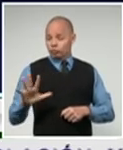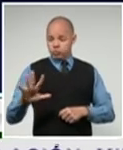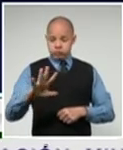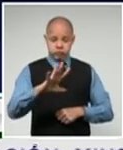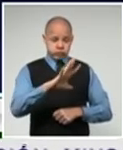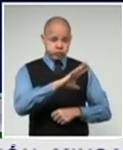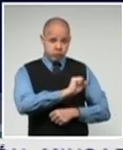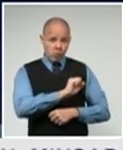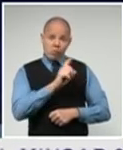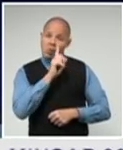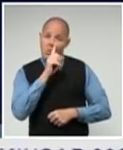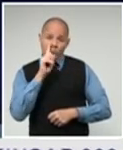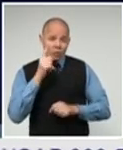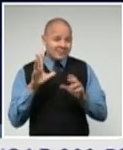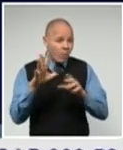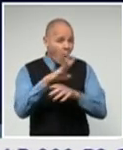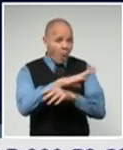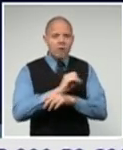estas